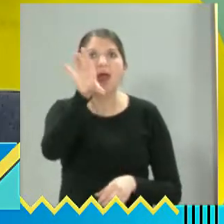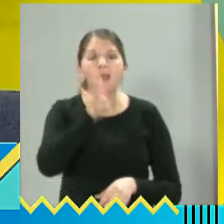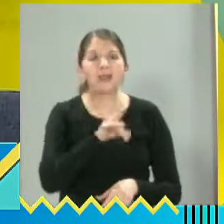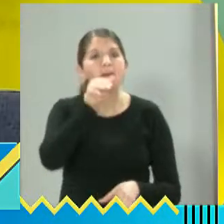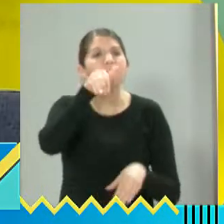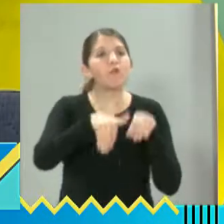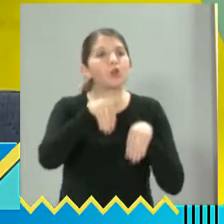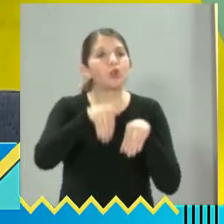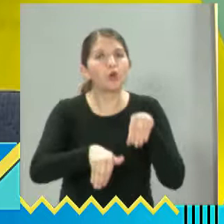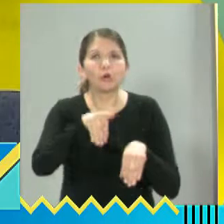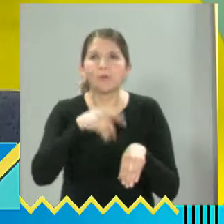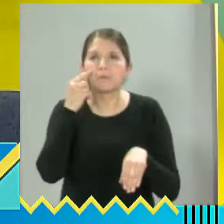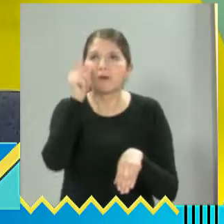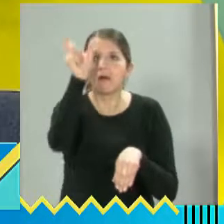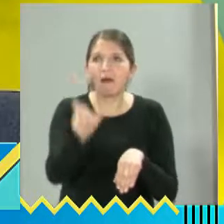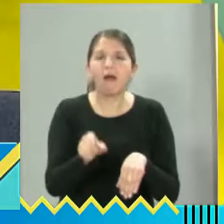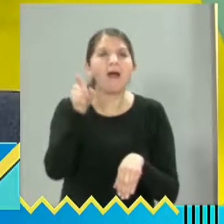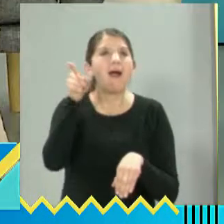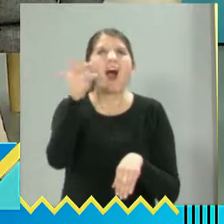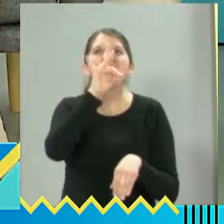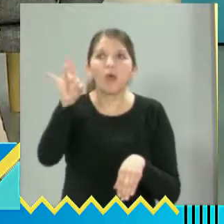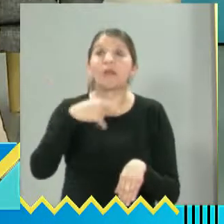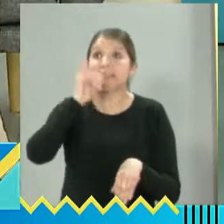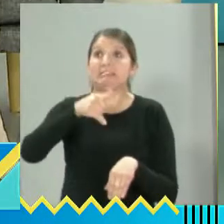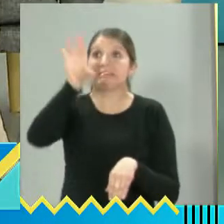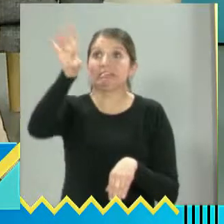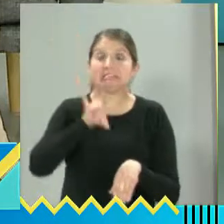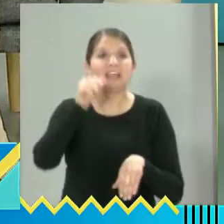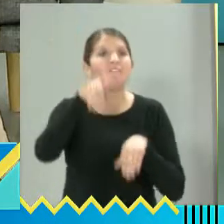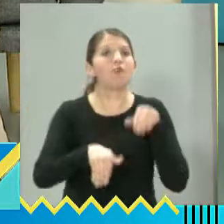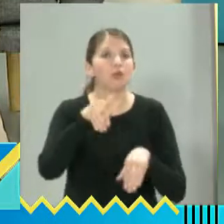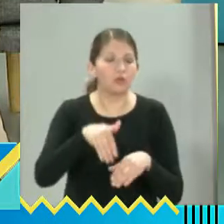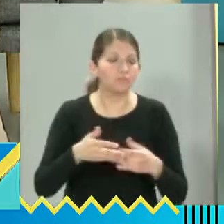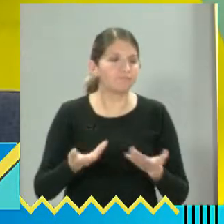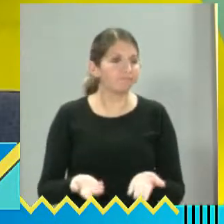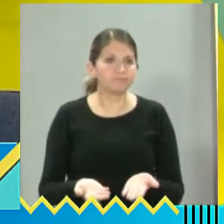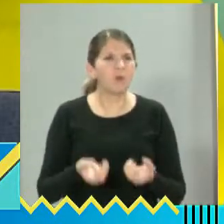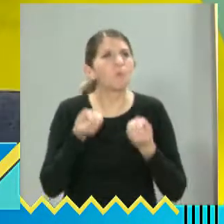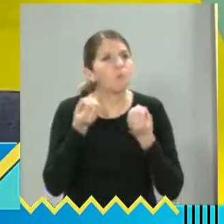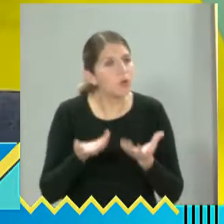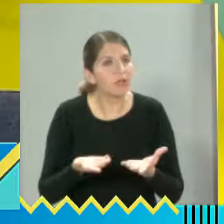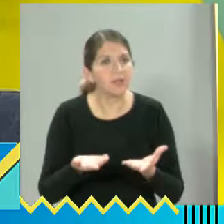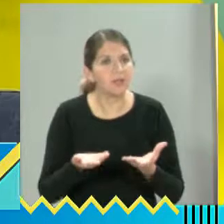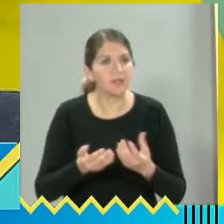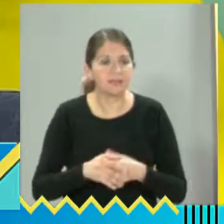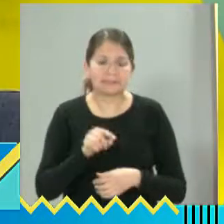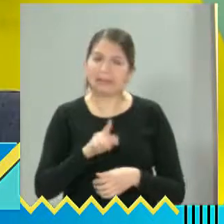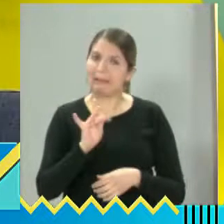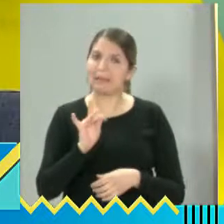o al que lo endeuda, o al que lo mete en situaciones de déficit. La verdad que eso es complicado